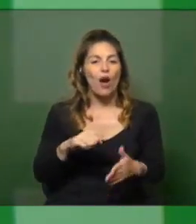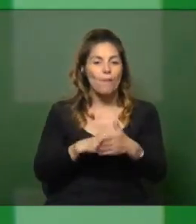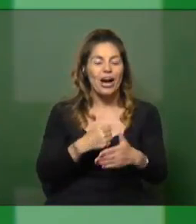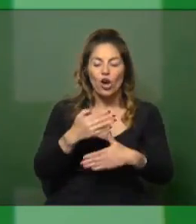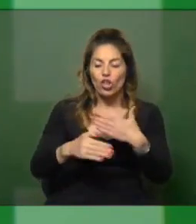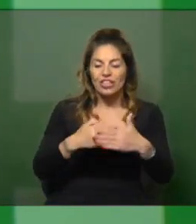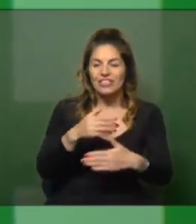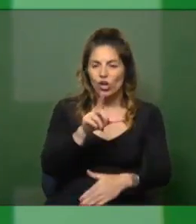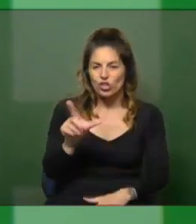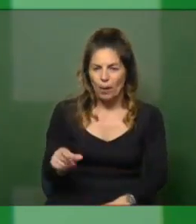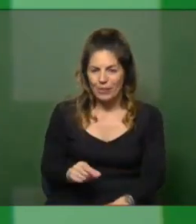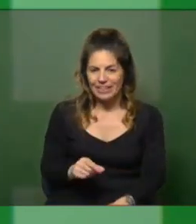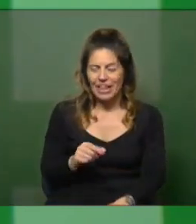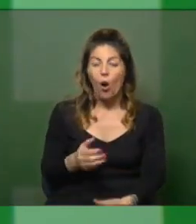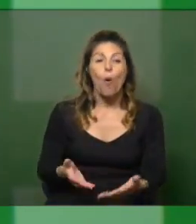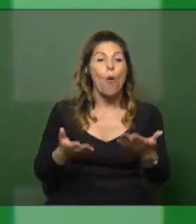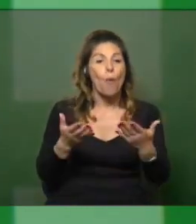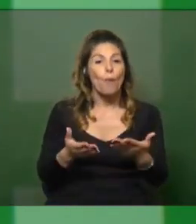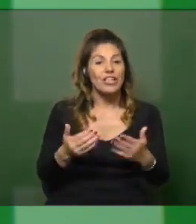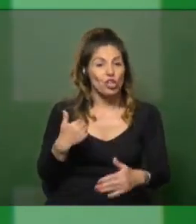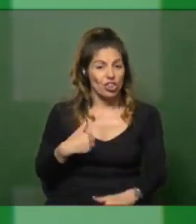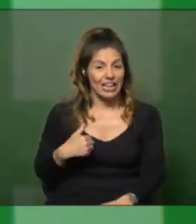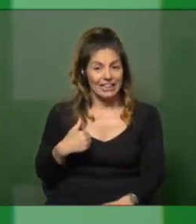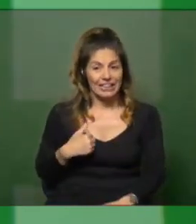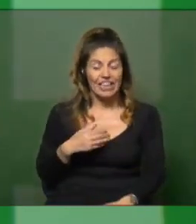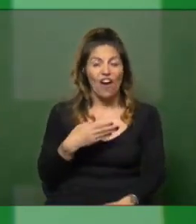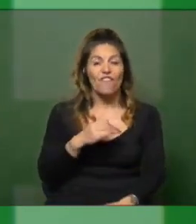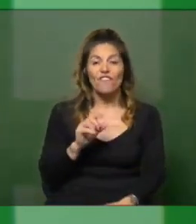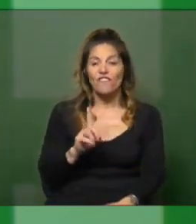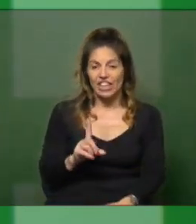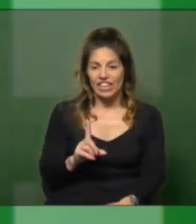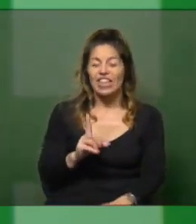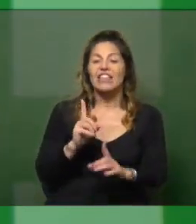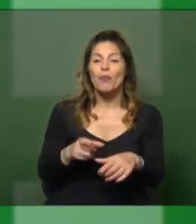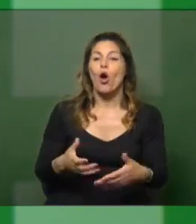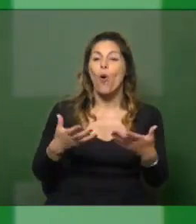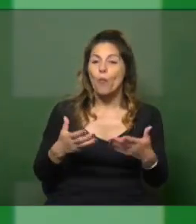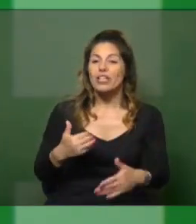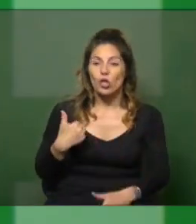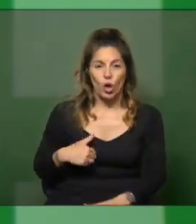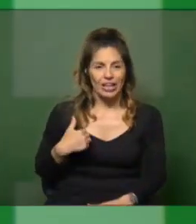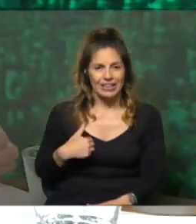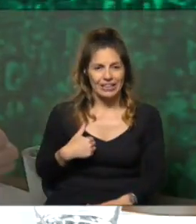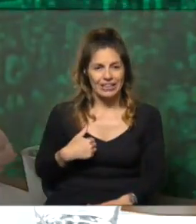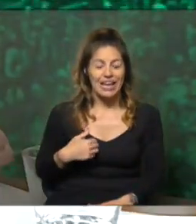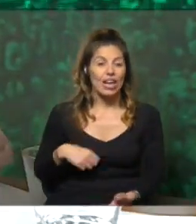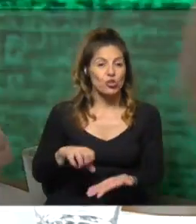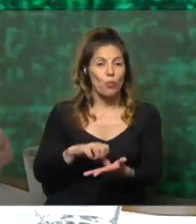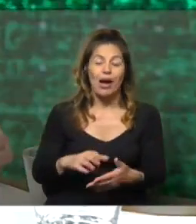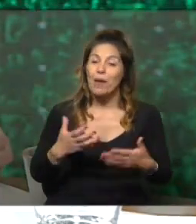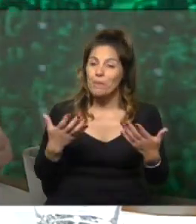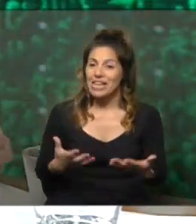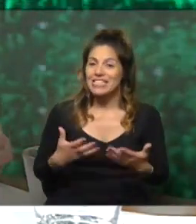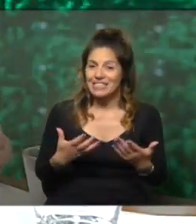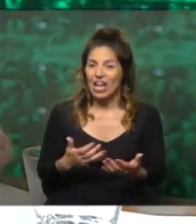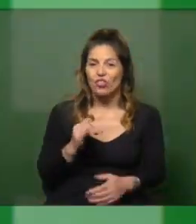Américas de donde hay un peso enorme de Argentina el Vid tiene también un peso Argentina es un país Pesado Sí por eso